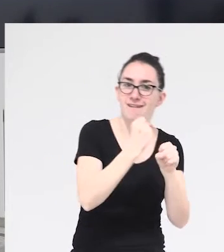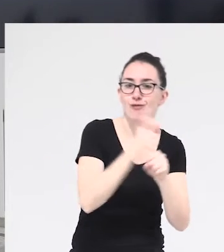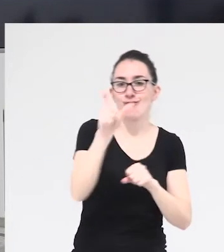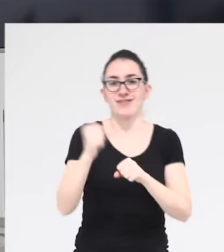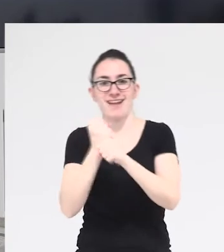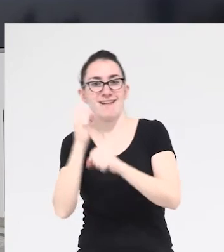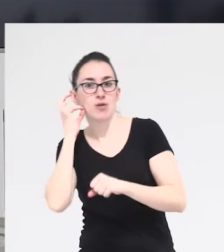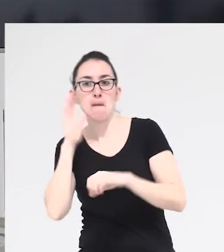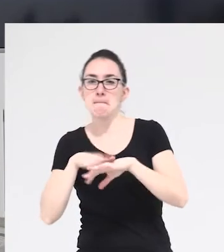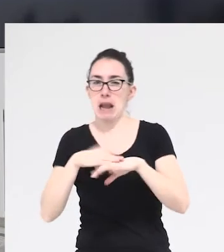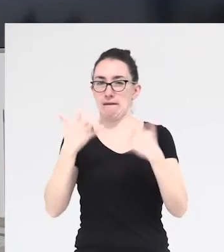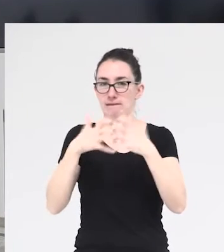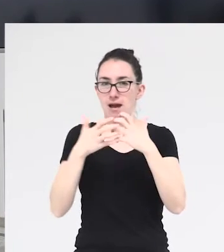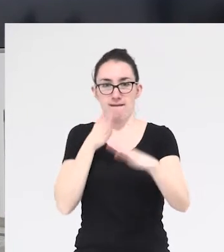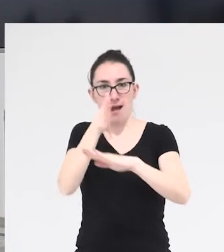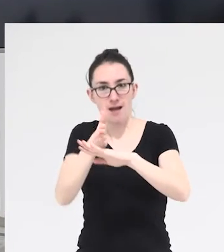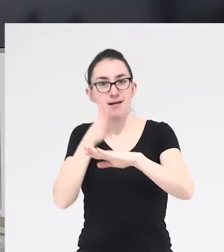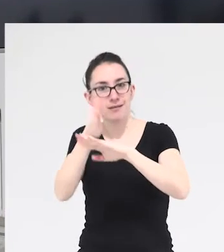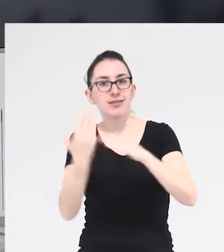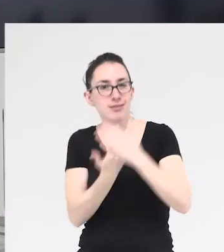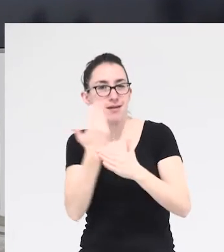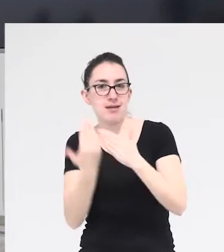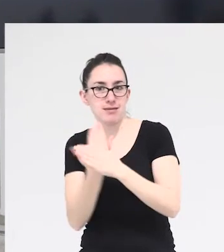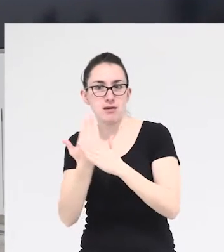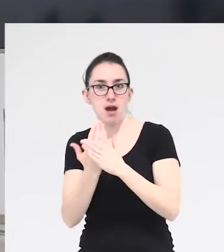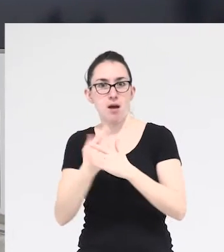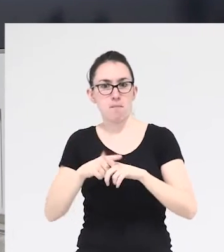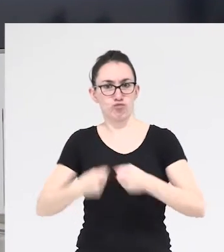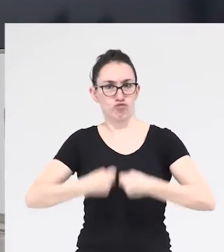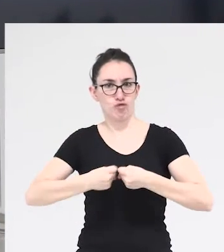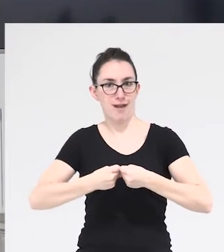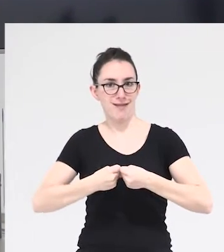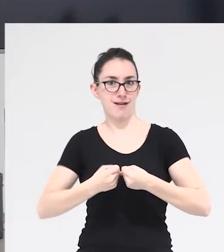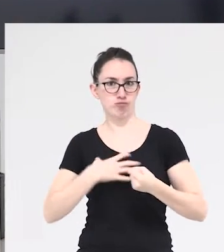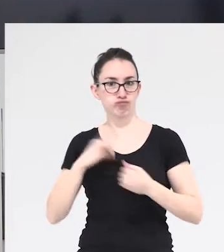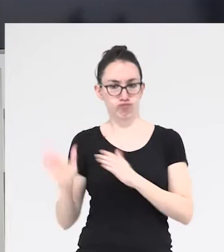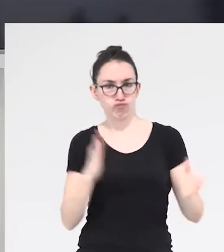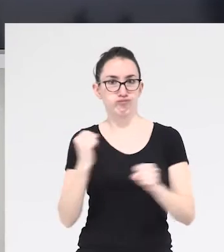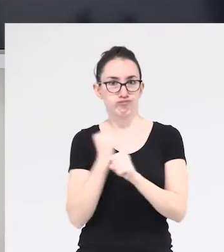para ir a la fábrica cada día y desarrollar fuerza de trabajo, ¿no?